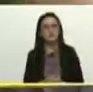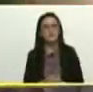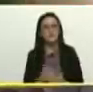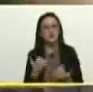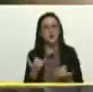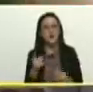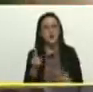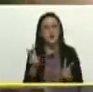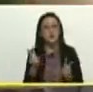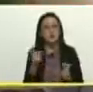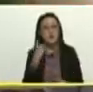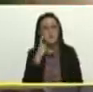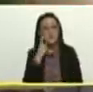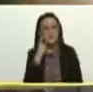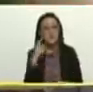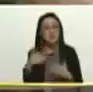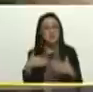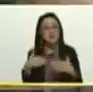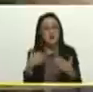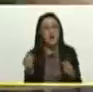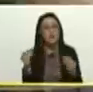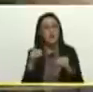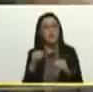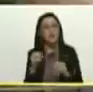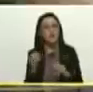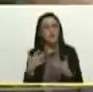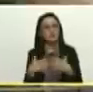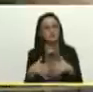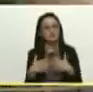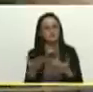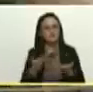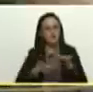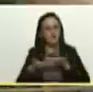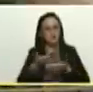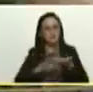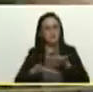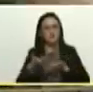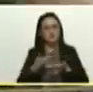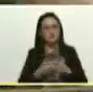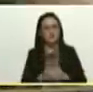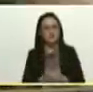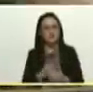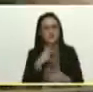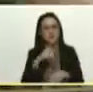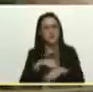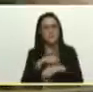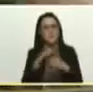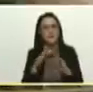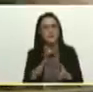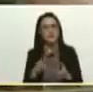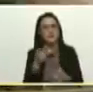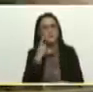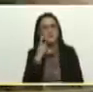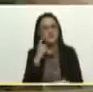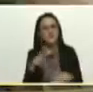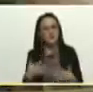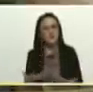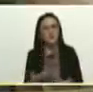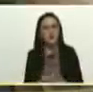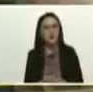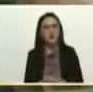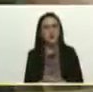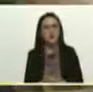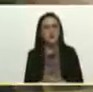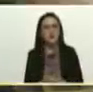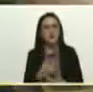pendiente avanzar sobre el acuerdo comercial. Le decía al ministro Umaña, ¿qué queda pendiente? Y me dice,